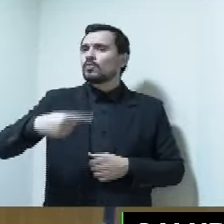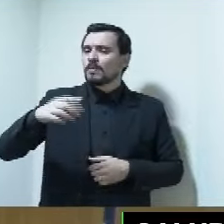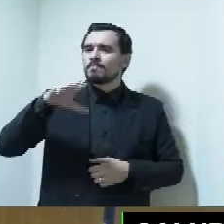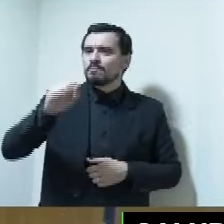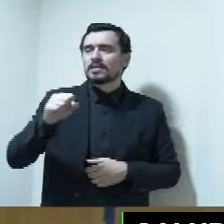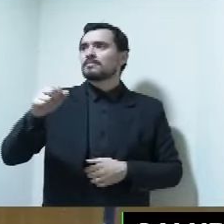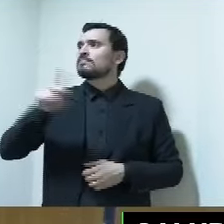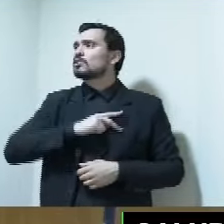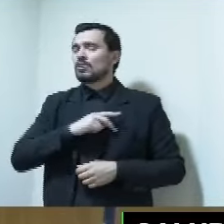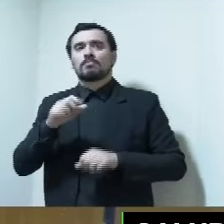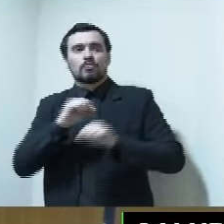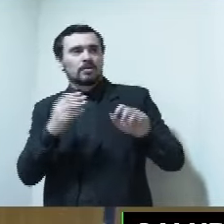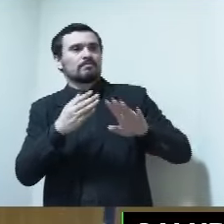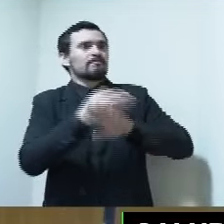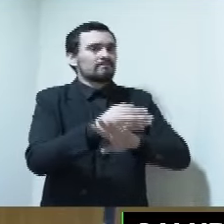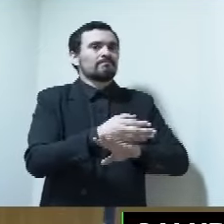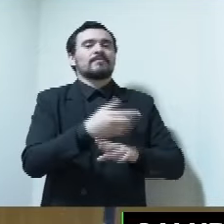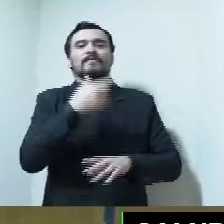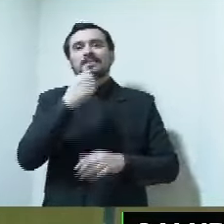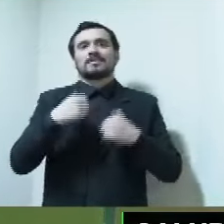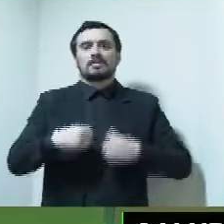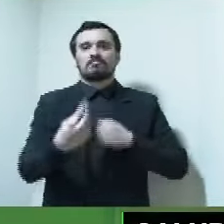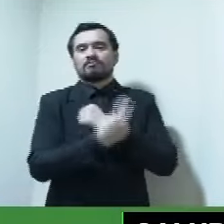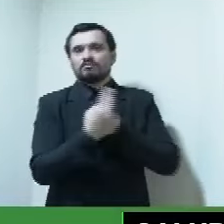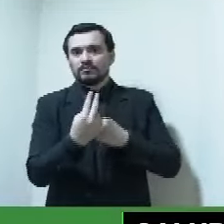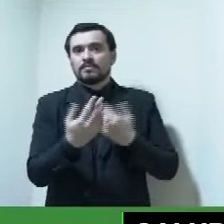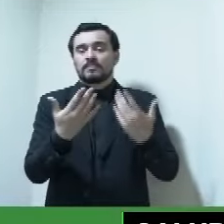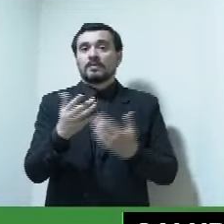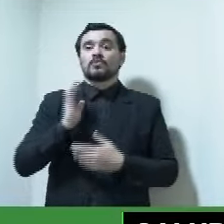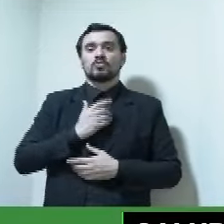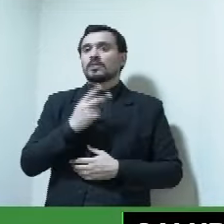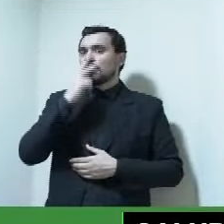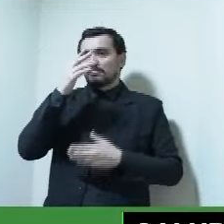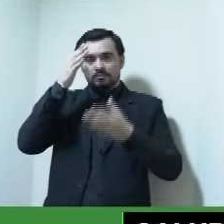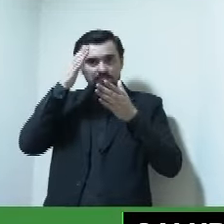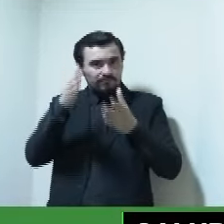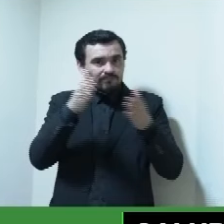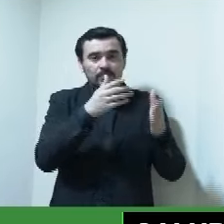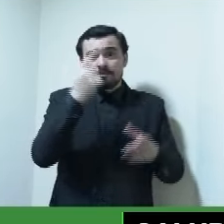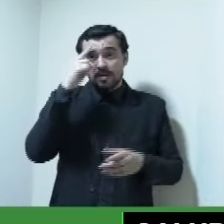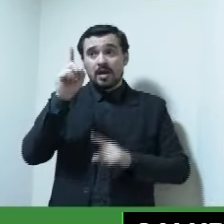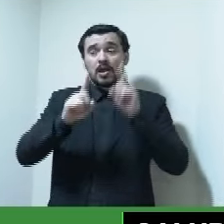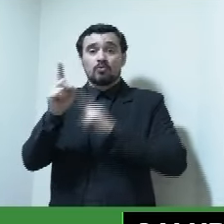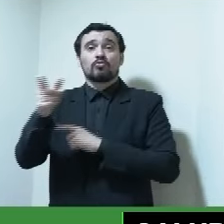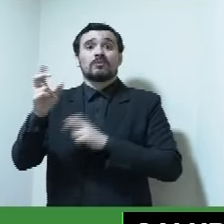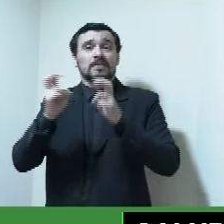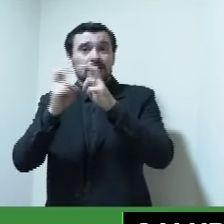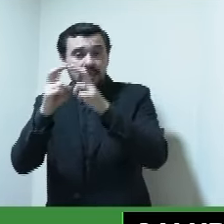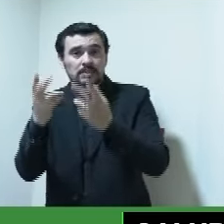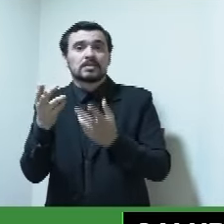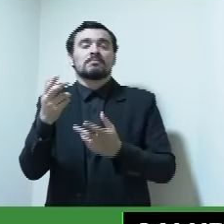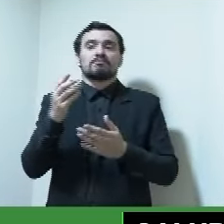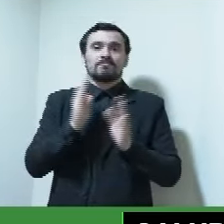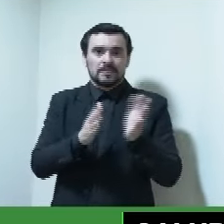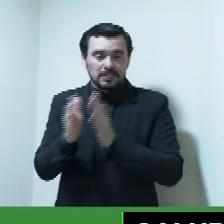del ciudadano. Por eso hemos establecido una red de atención descentralizada para la quimioterapia ambulatoria y mejoraremos